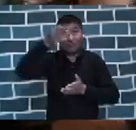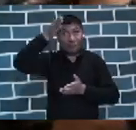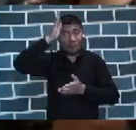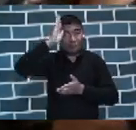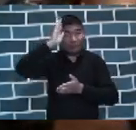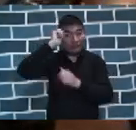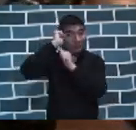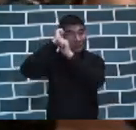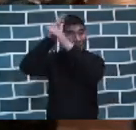padre todos